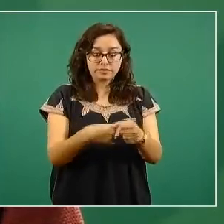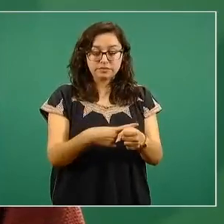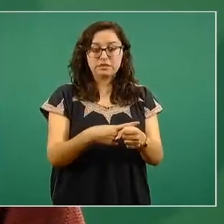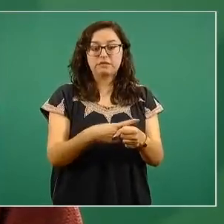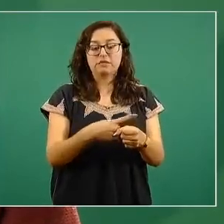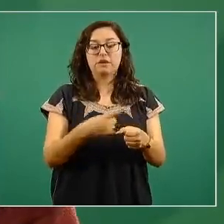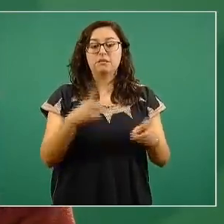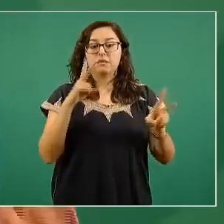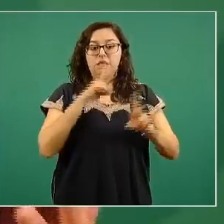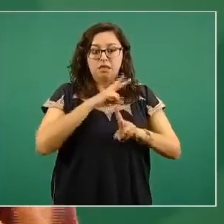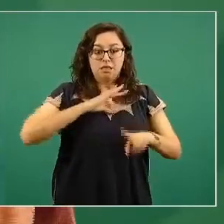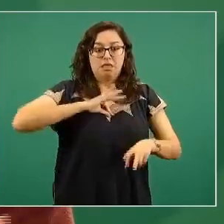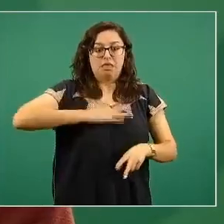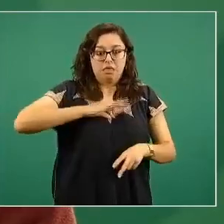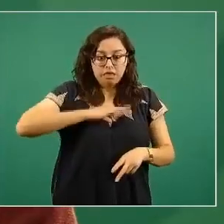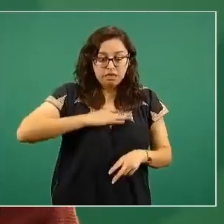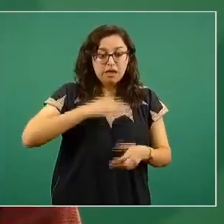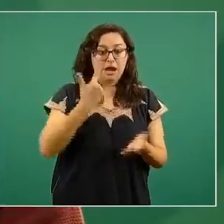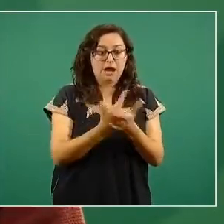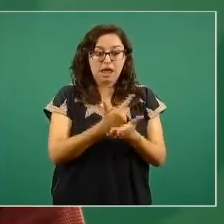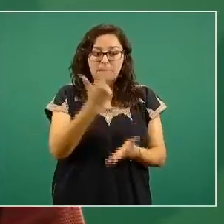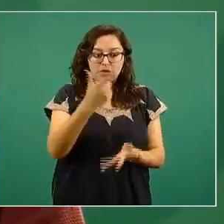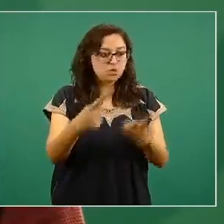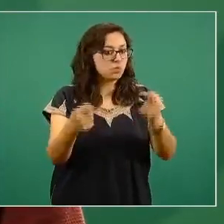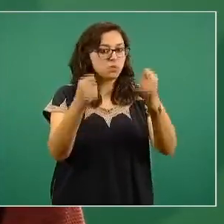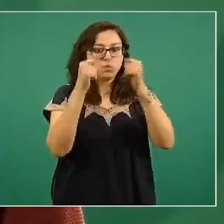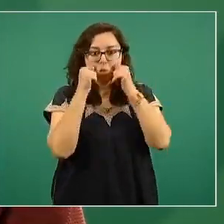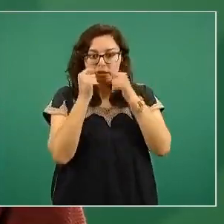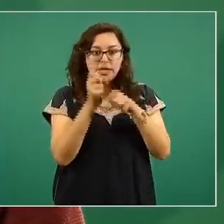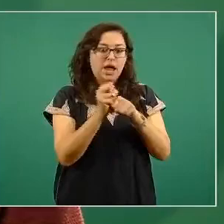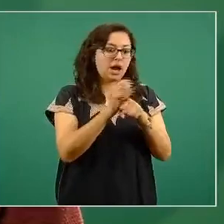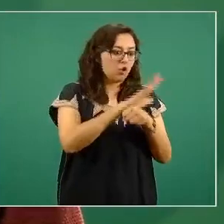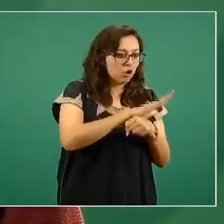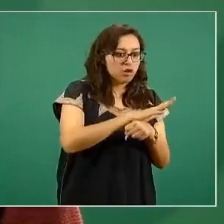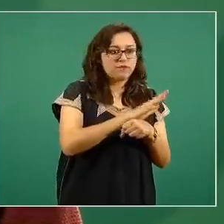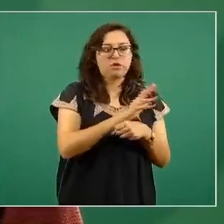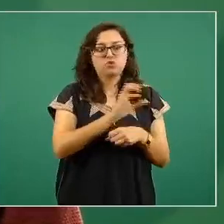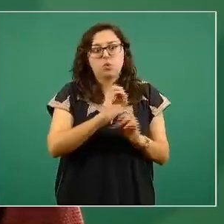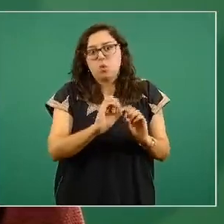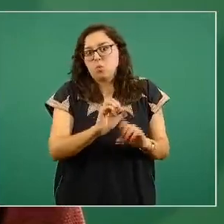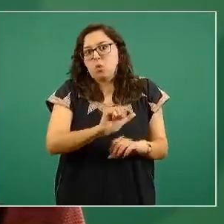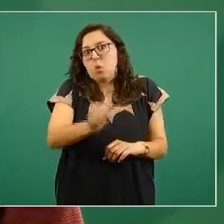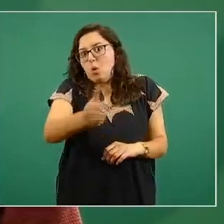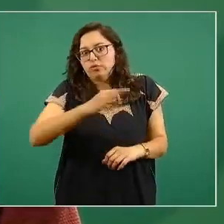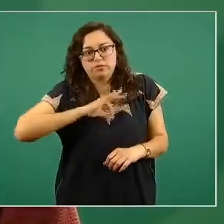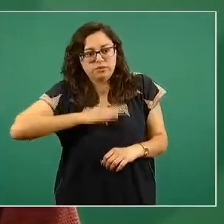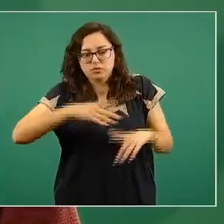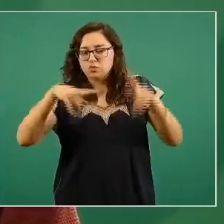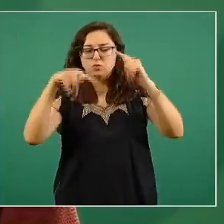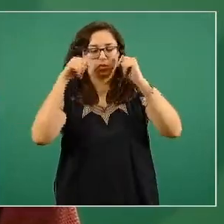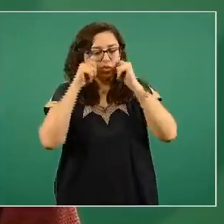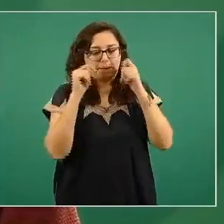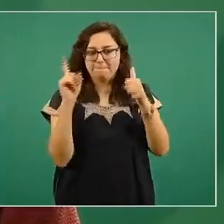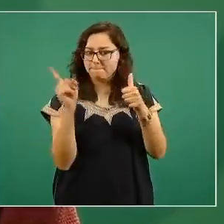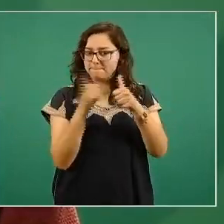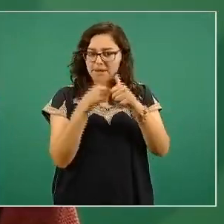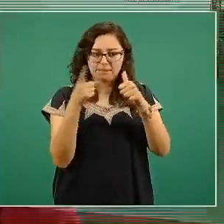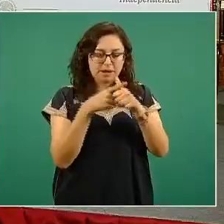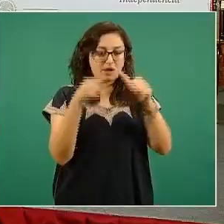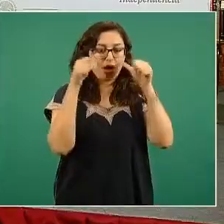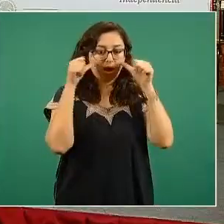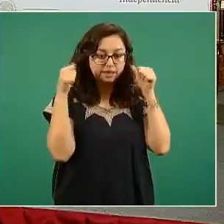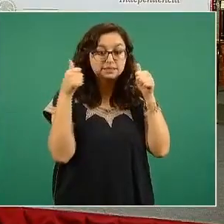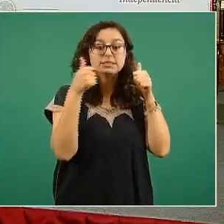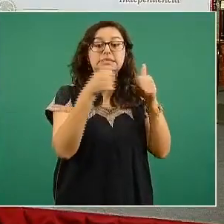aguda grave, incluso antes de que se sepa que es COVID y pueden ser otras infecciones respiratorias. Ha habido algunos